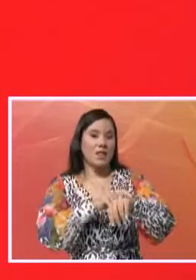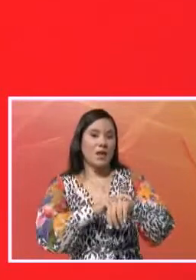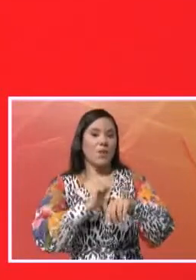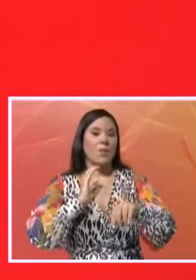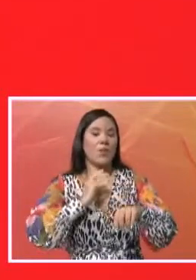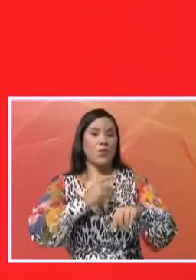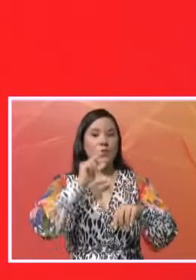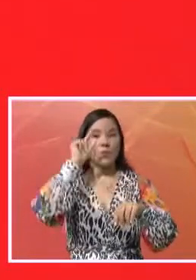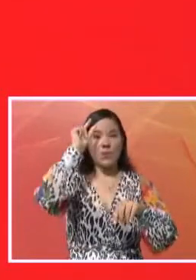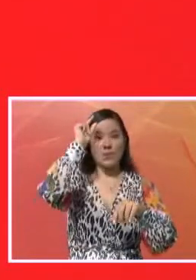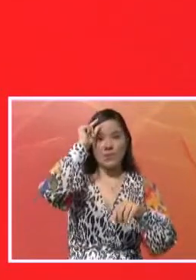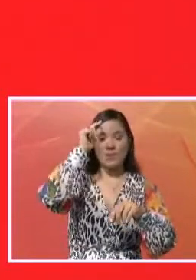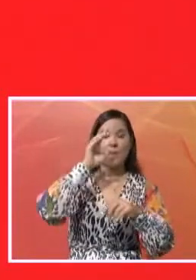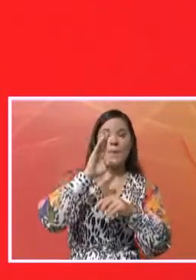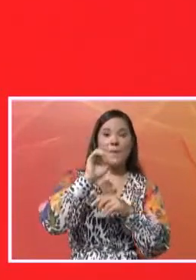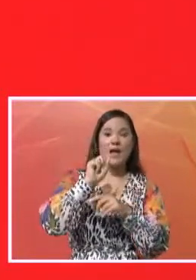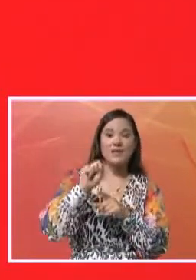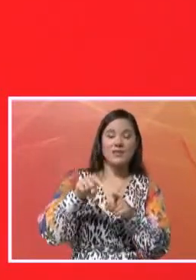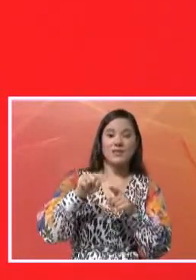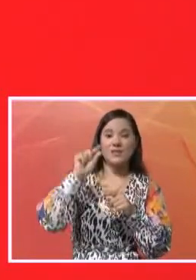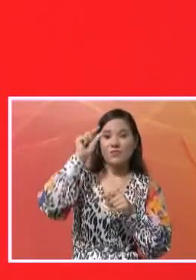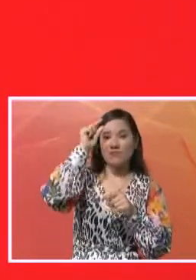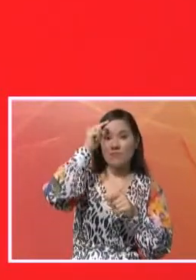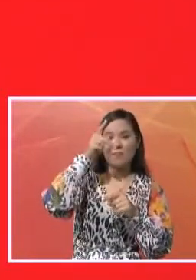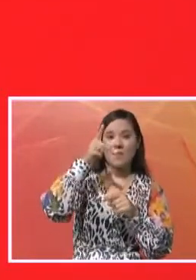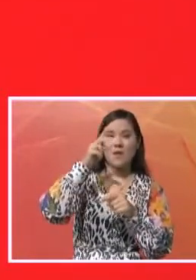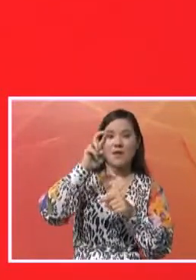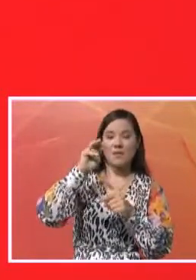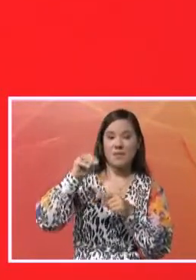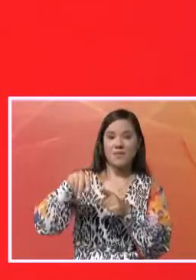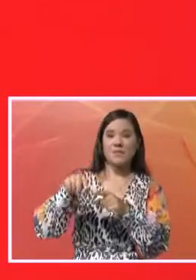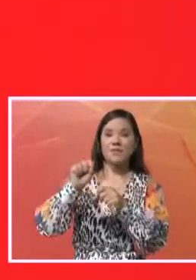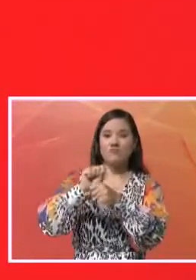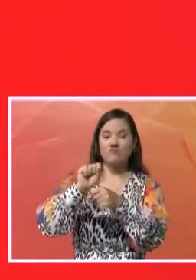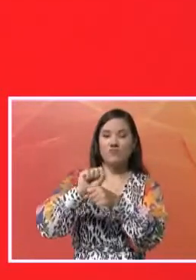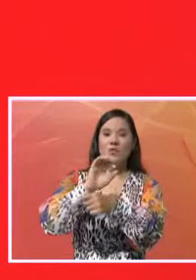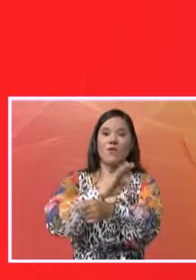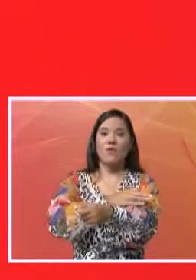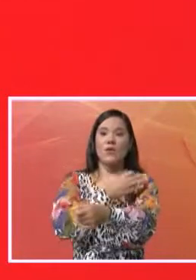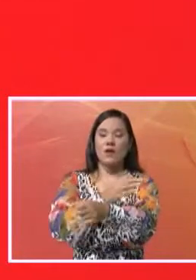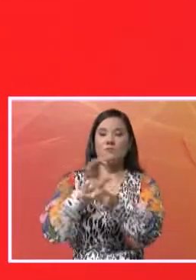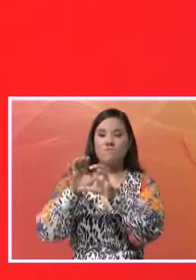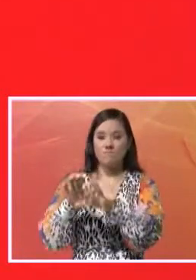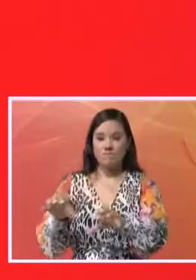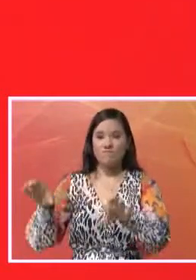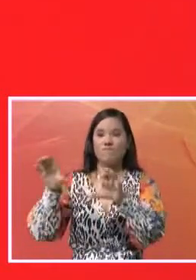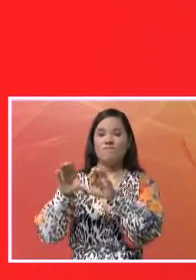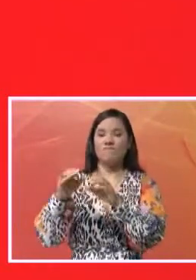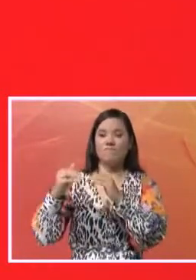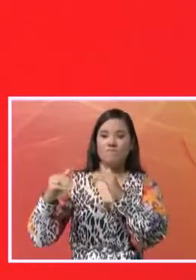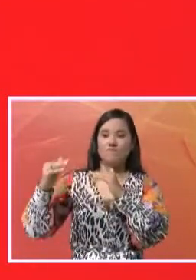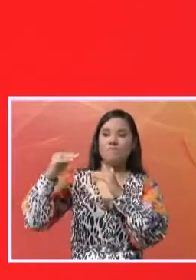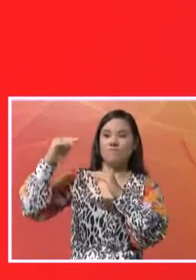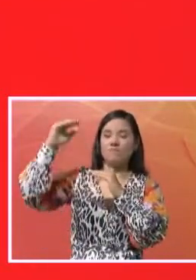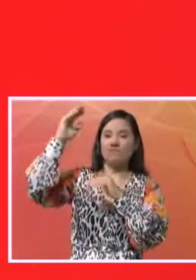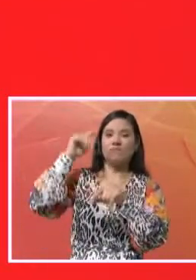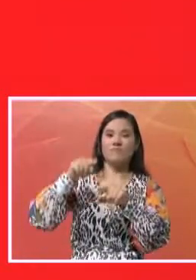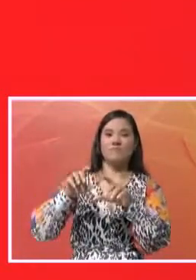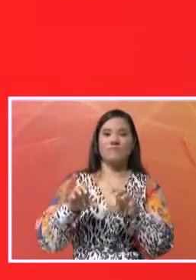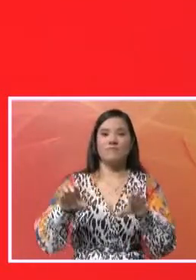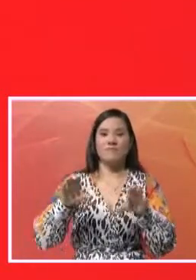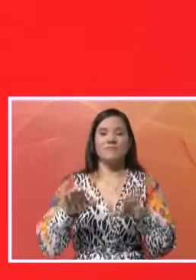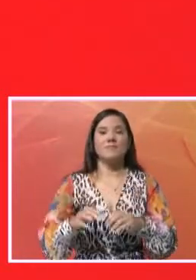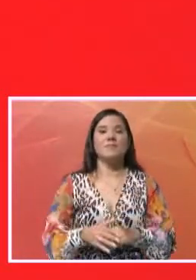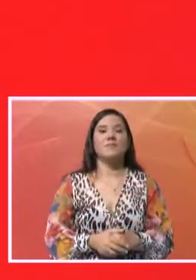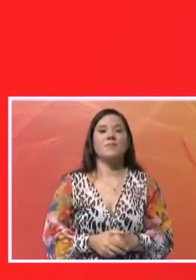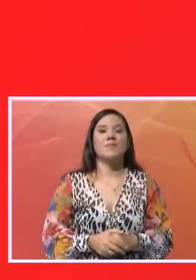partido político las bases que tenemos acá un partido que tenemos que seguir fortaleciendo y así lo hemos visto como josé ignacio paliza y carolina